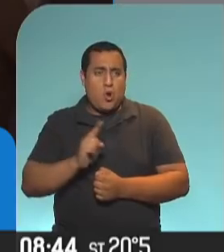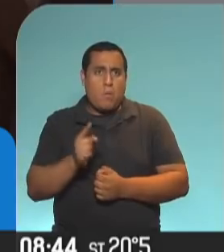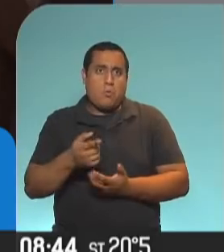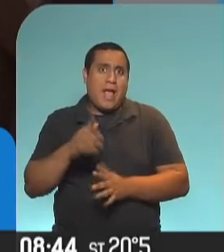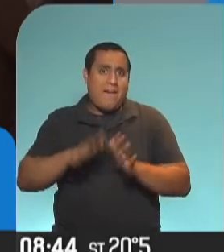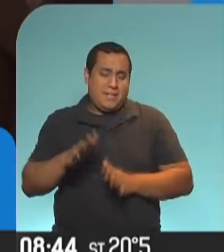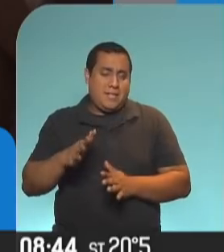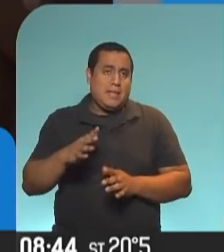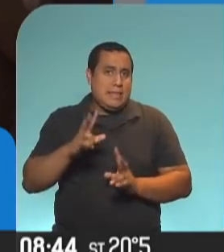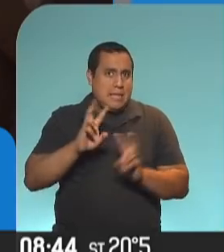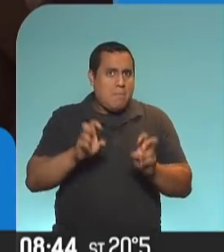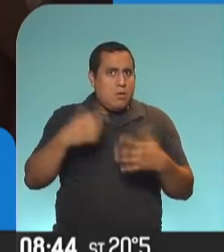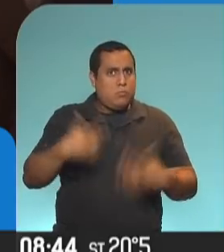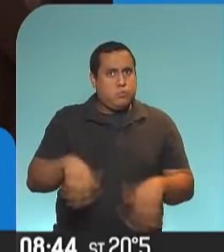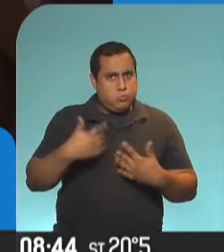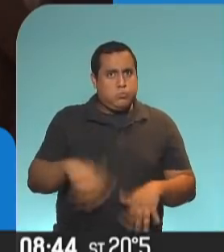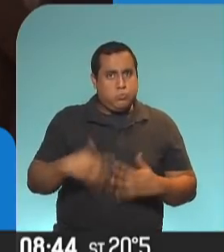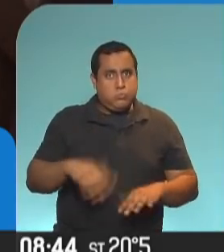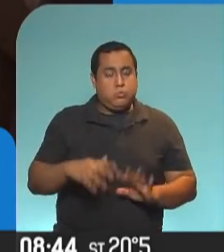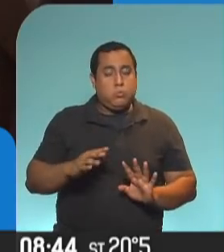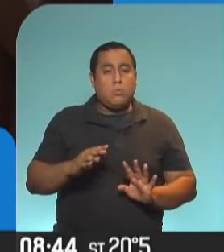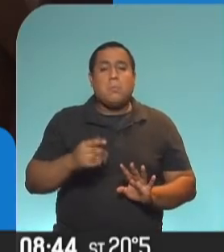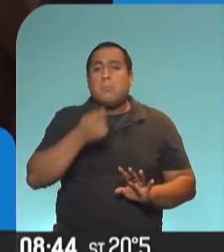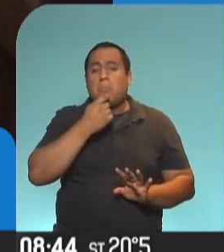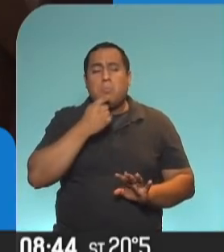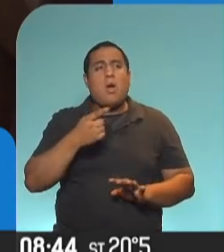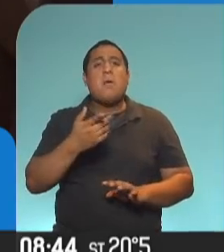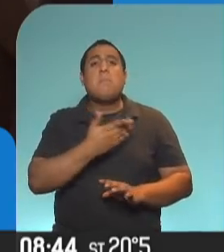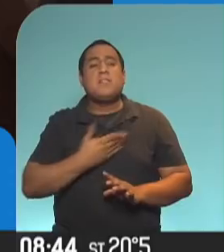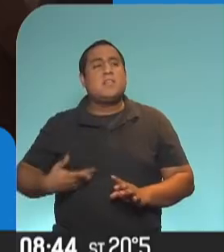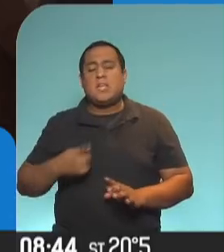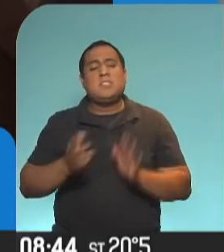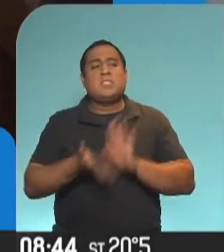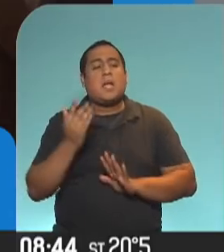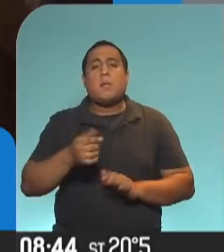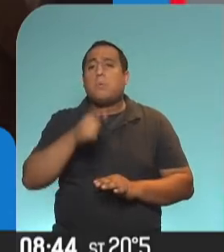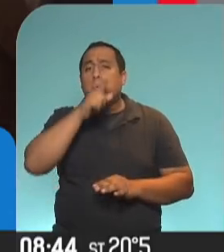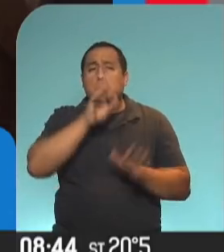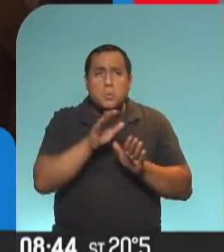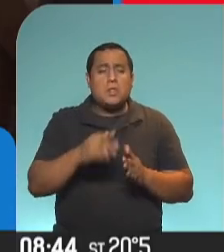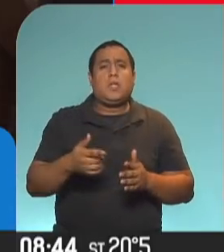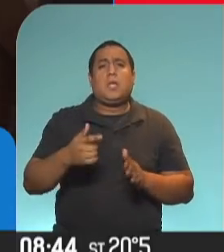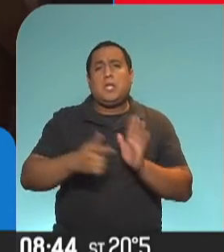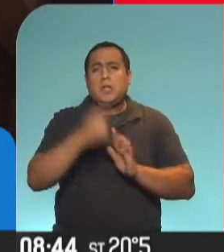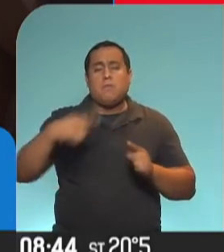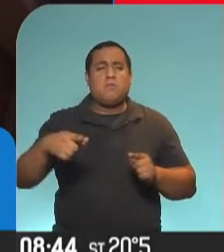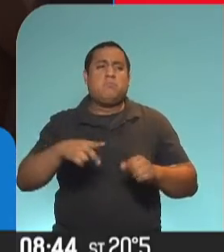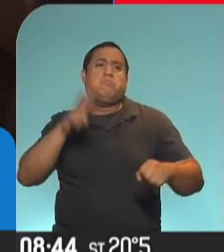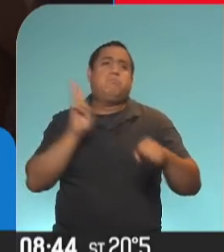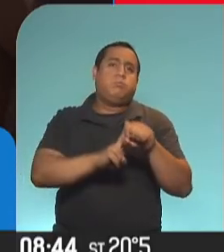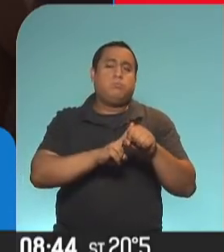sensibles como recortar la expresión de un presidente o limitar la difusión